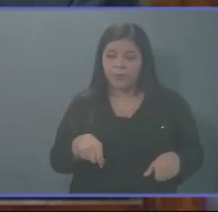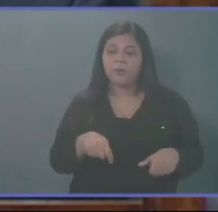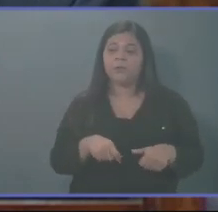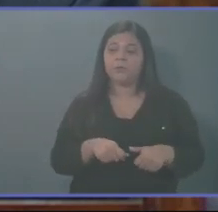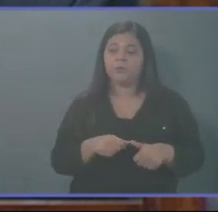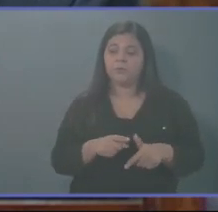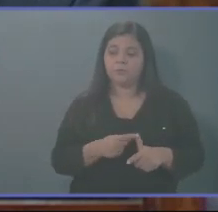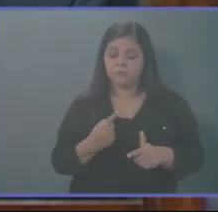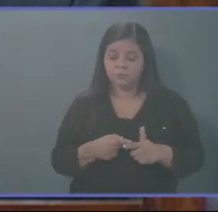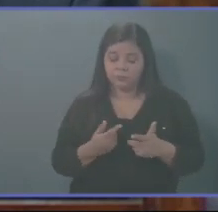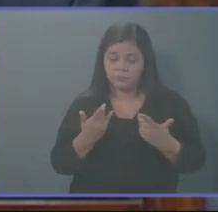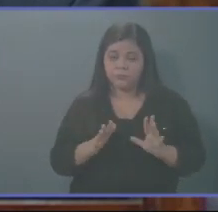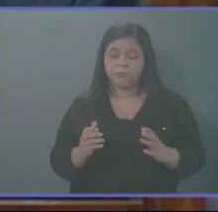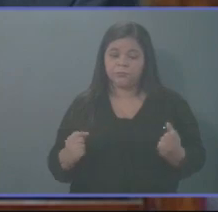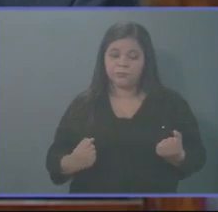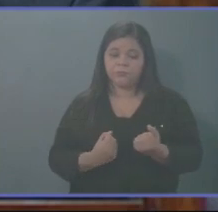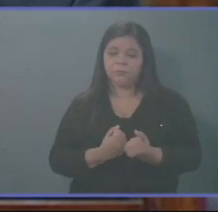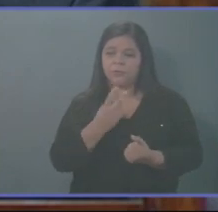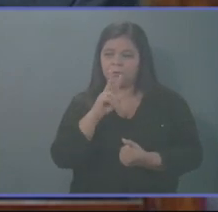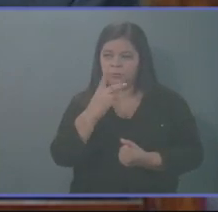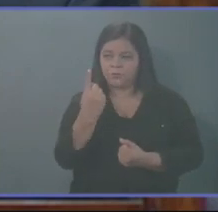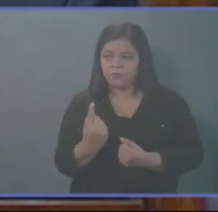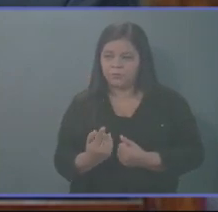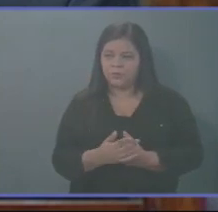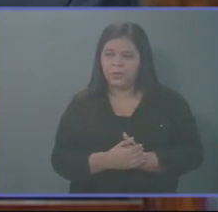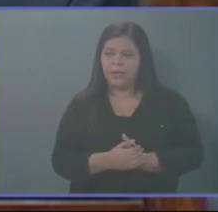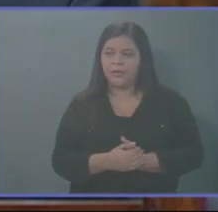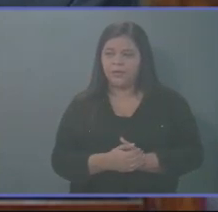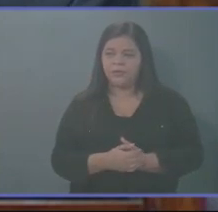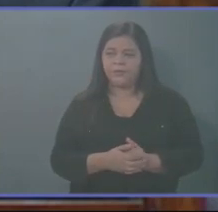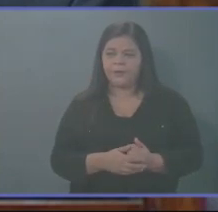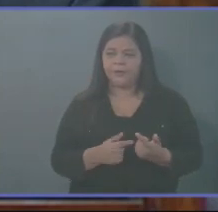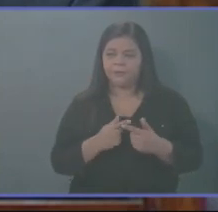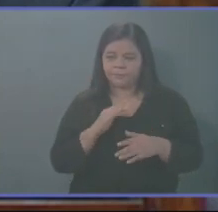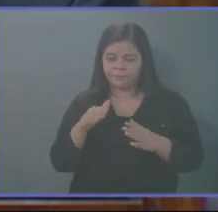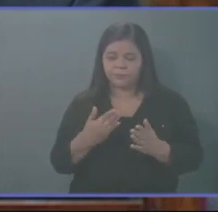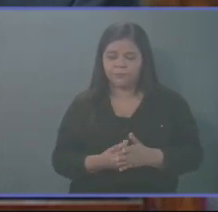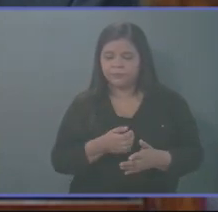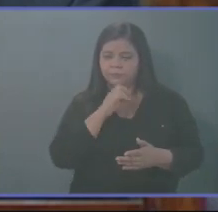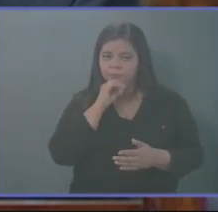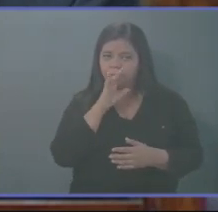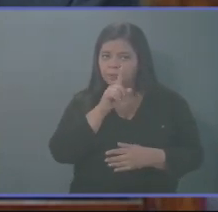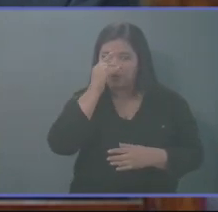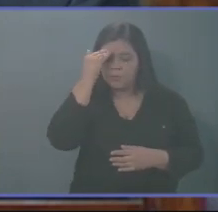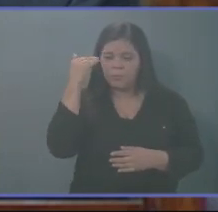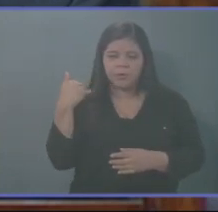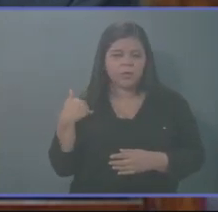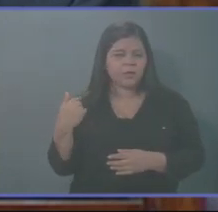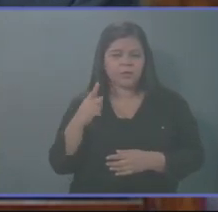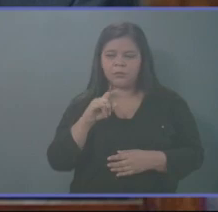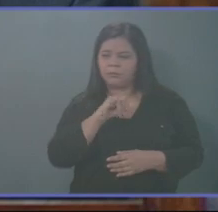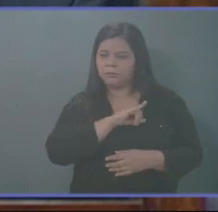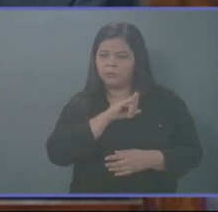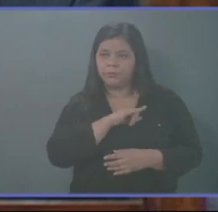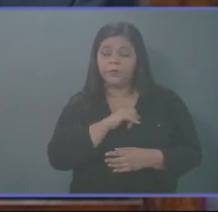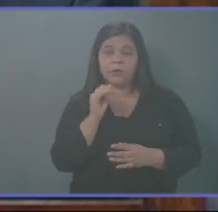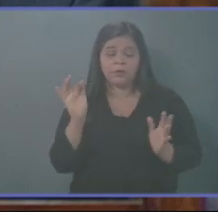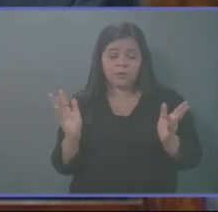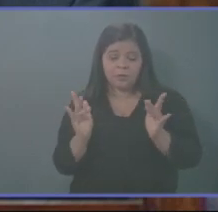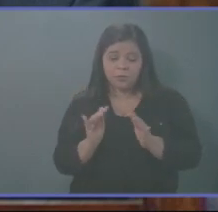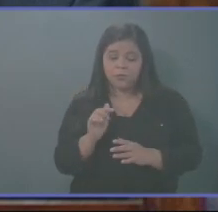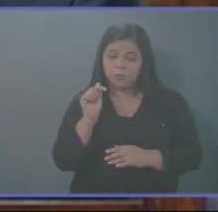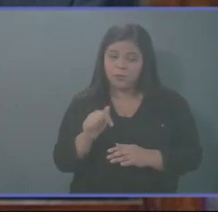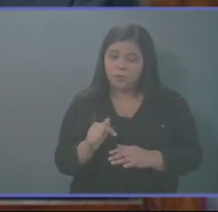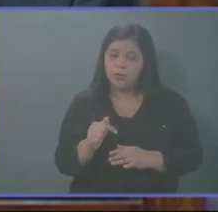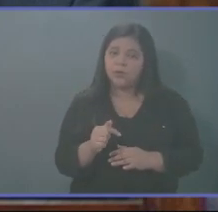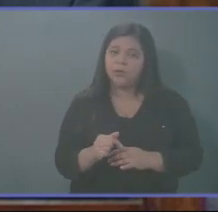República, acompañado de dos personas, el señor Ernesto Angulo y una mujer que no es identificada, y que en la reunión sostenida se hicieron